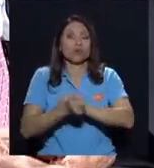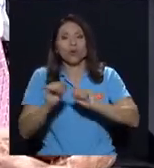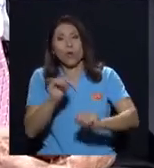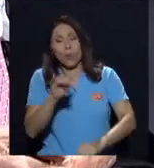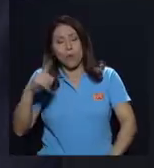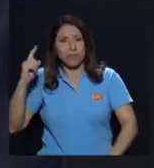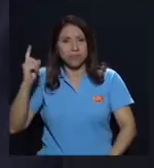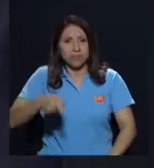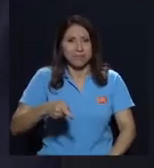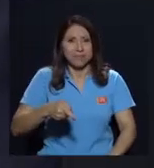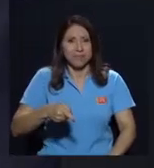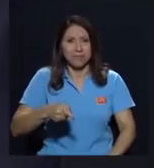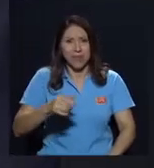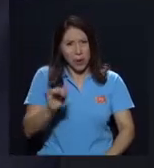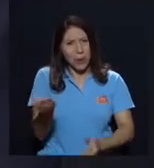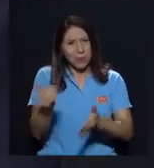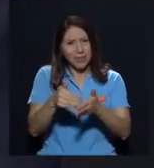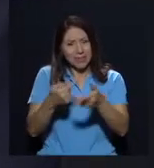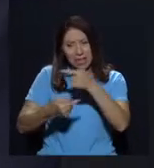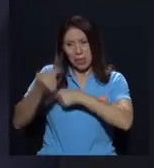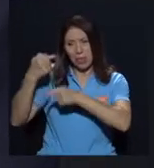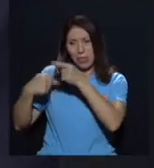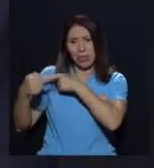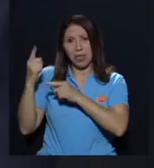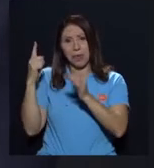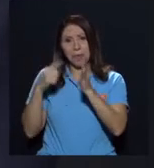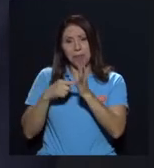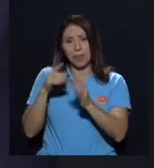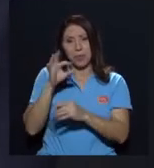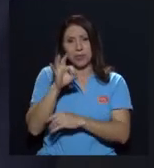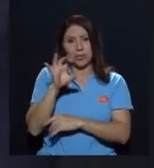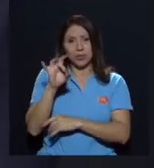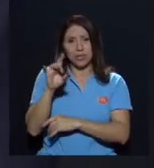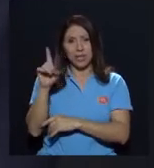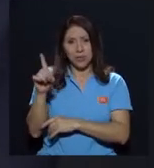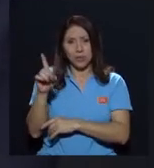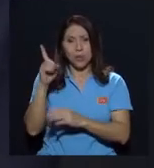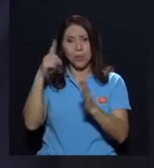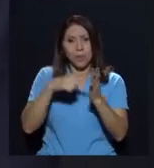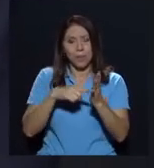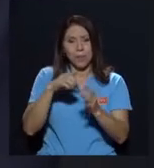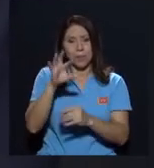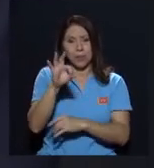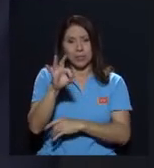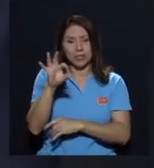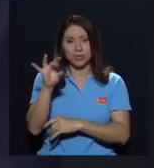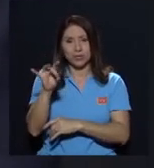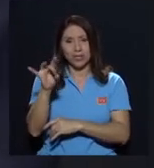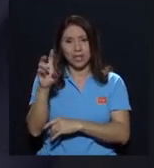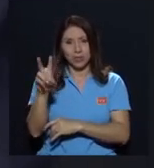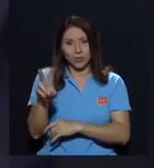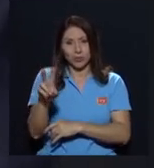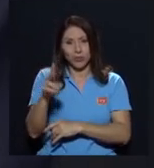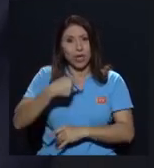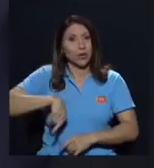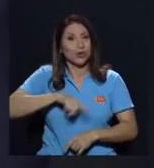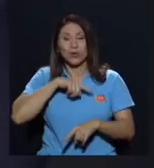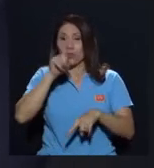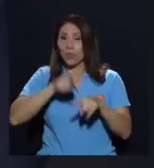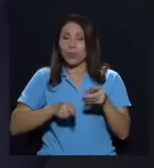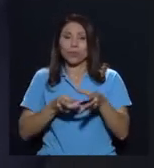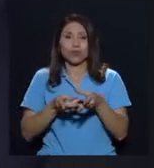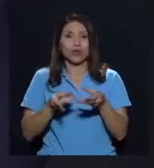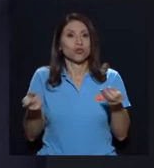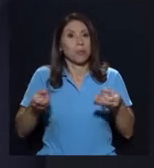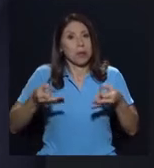81 de 82 donde fuimos incapaces de resolver estuviera maneja civilizada la situación no fue la mano